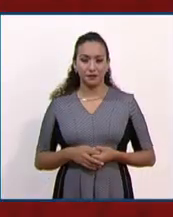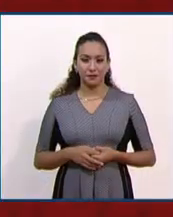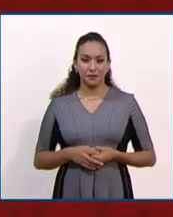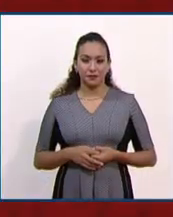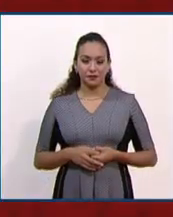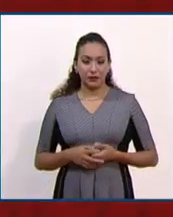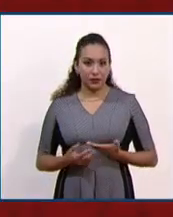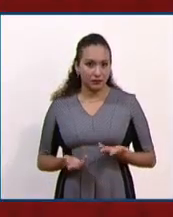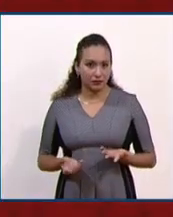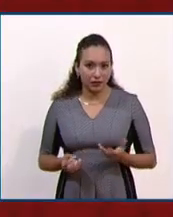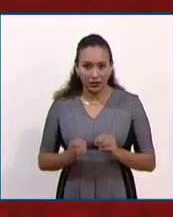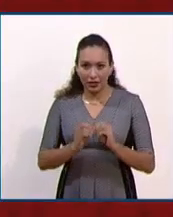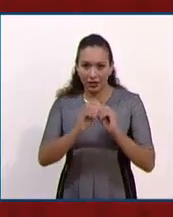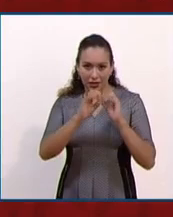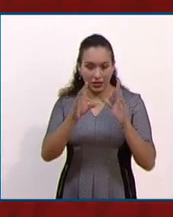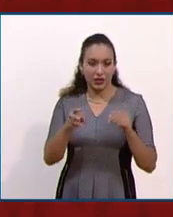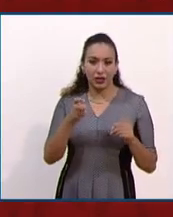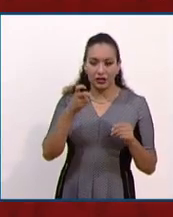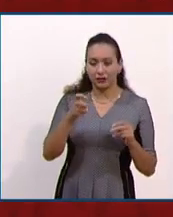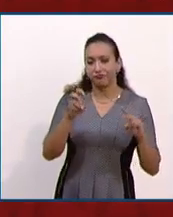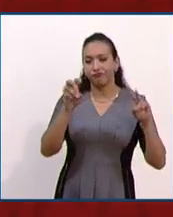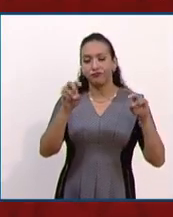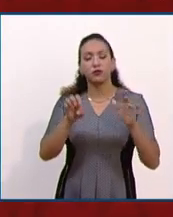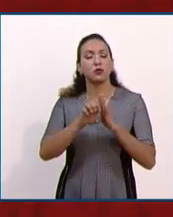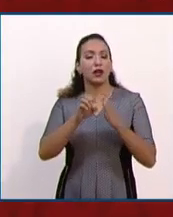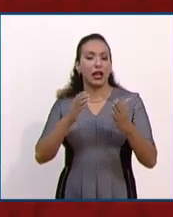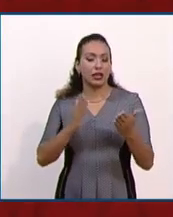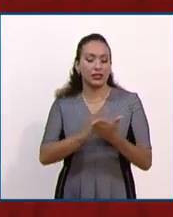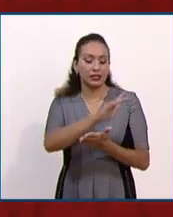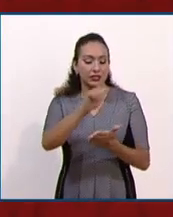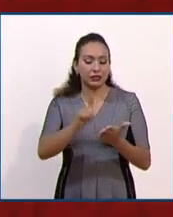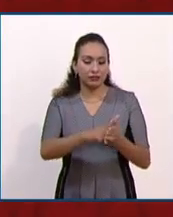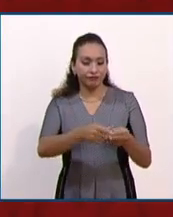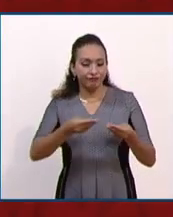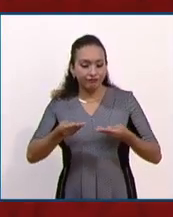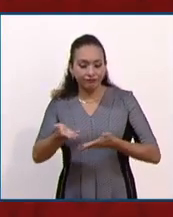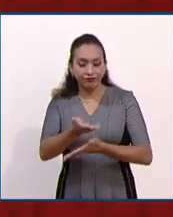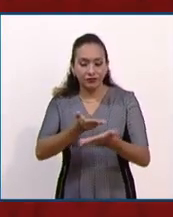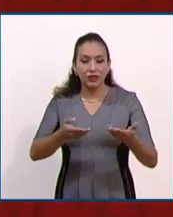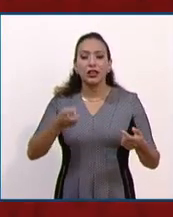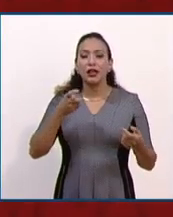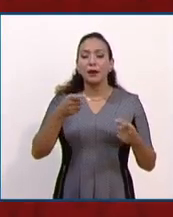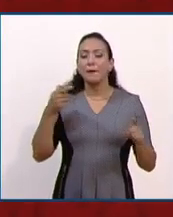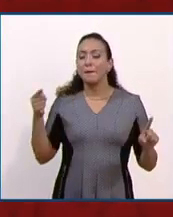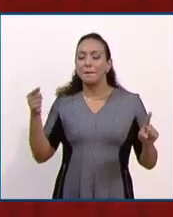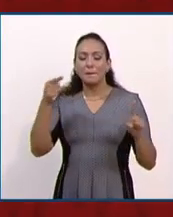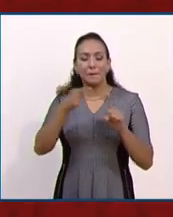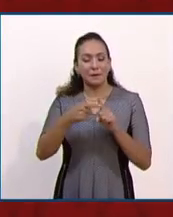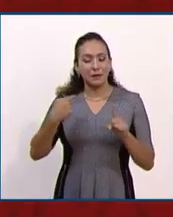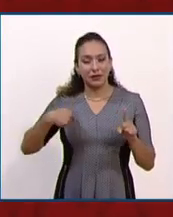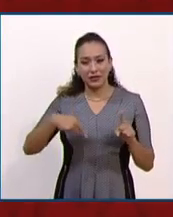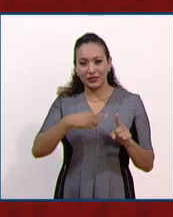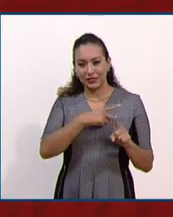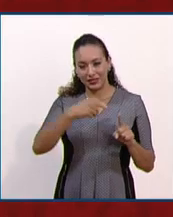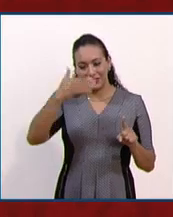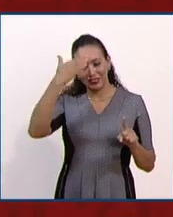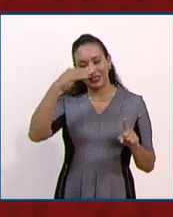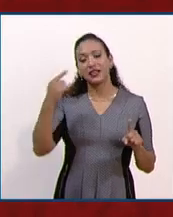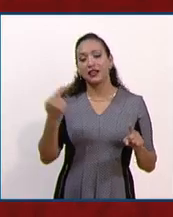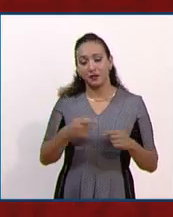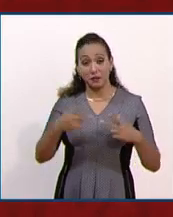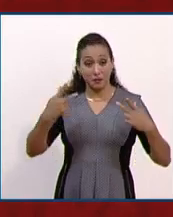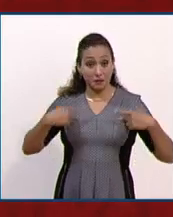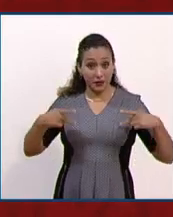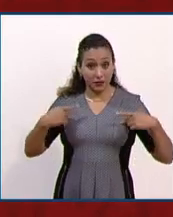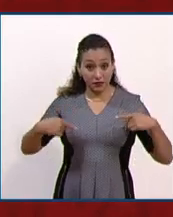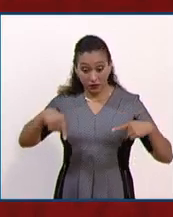Sin duda alguna, en materia de impartición de justicia, lo primero que tenemos que tener presente es que las personas